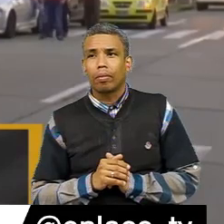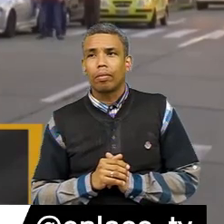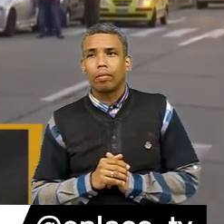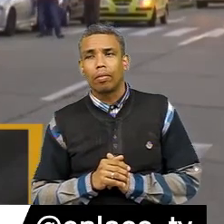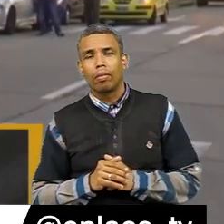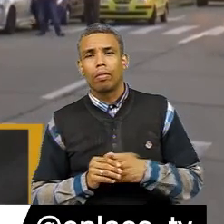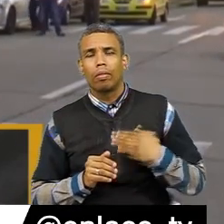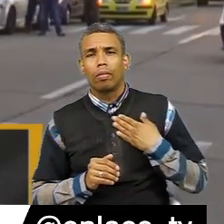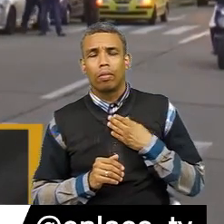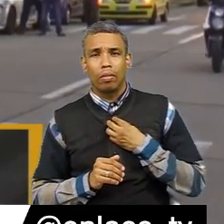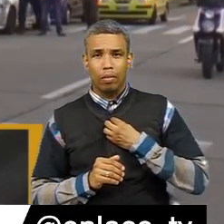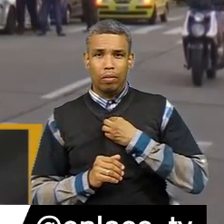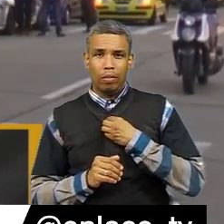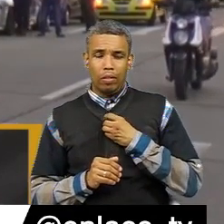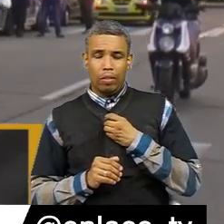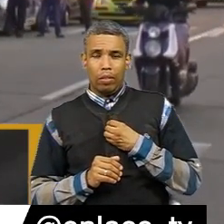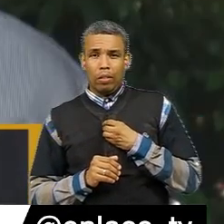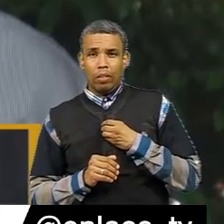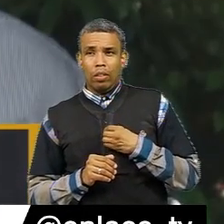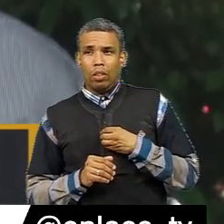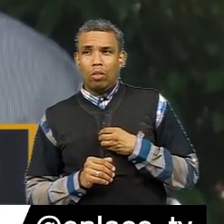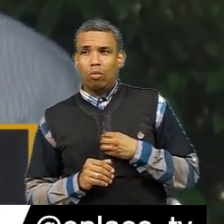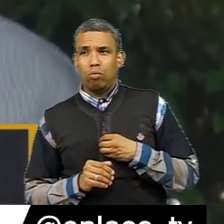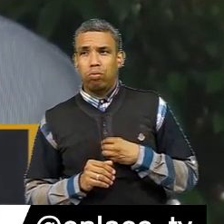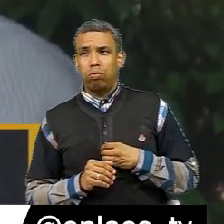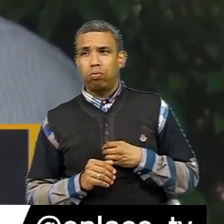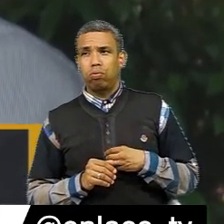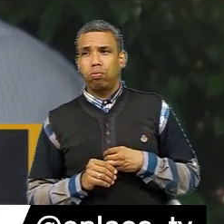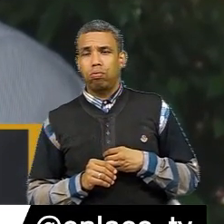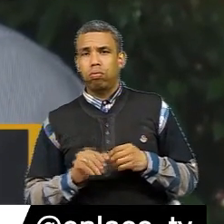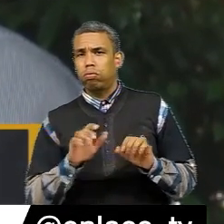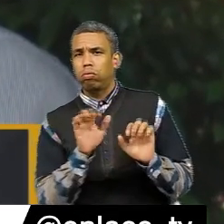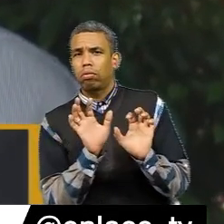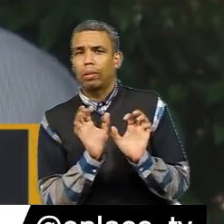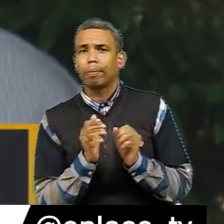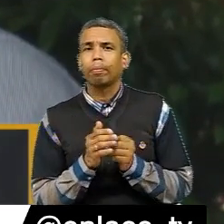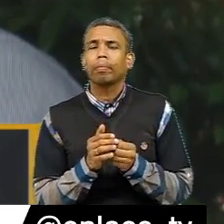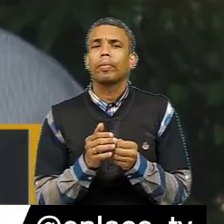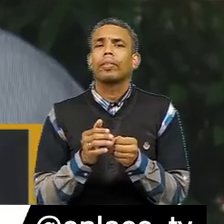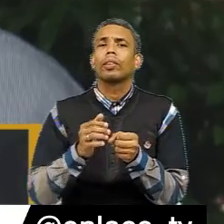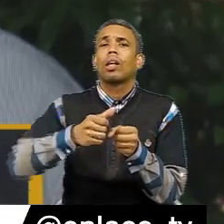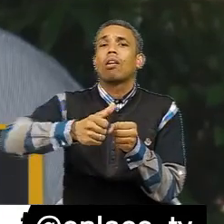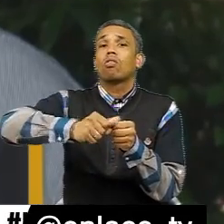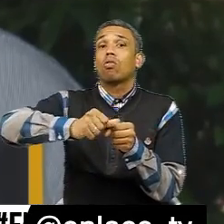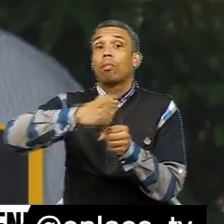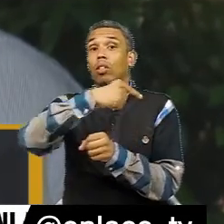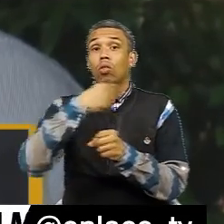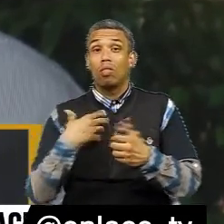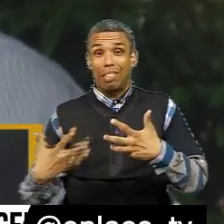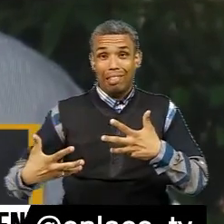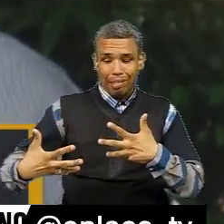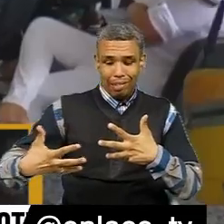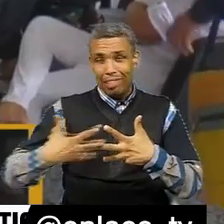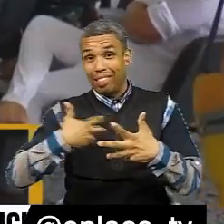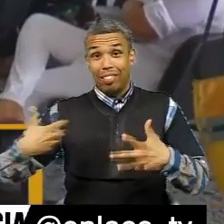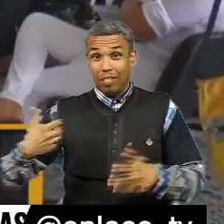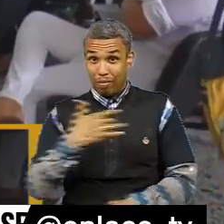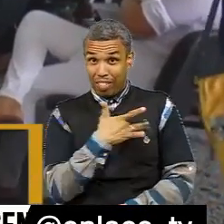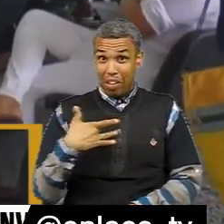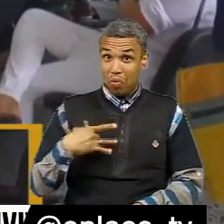de salud a sus afiliados. Y uno de los mejores sistemas de salud que hay en Colombia, que es el que hoy tiene Ecopetrol gracias a la lucha de los